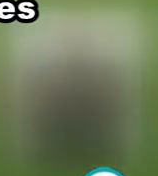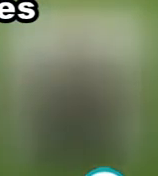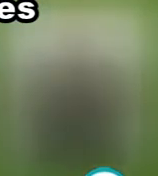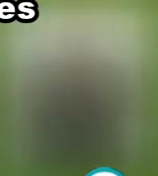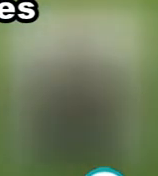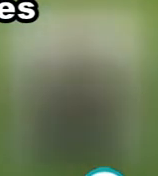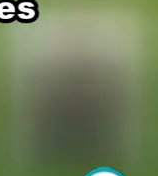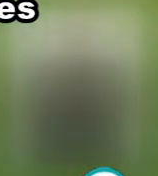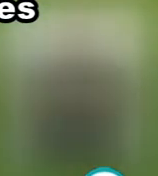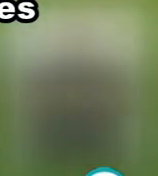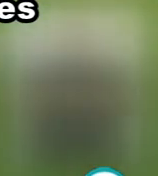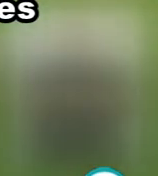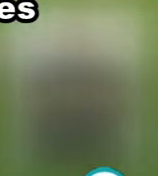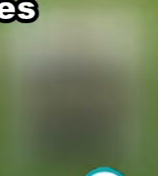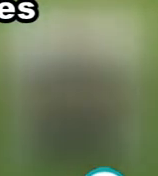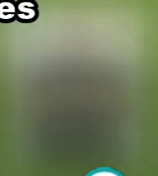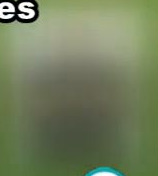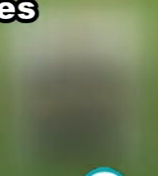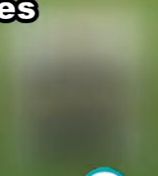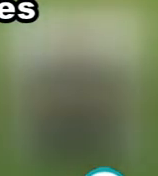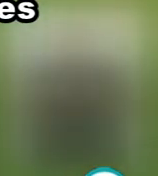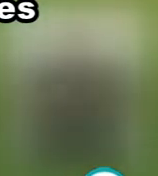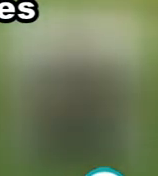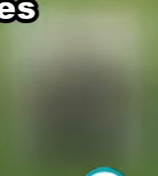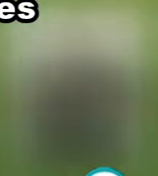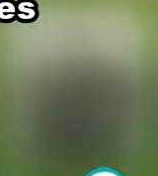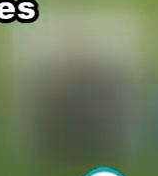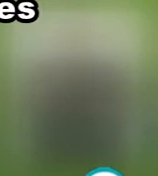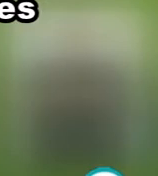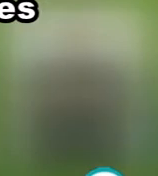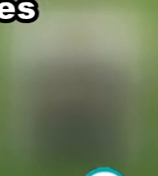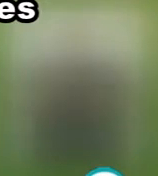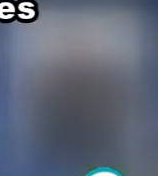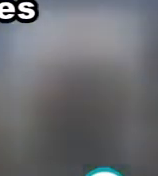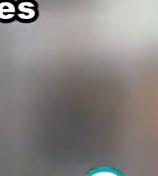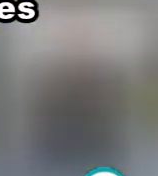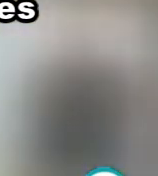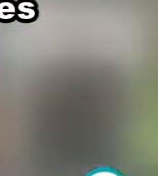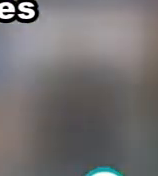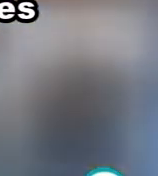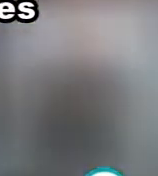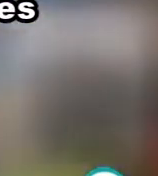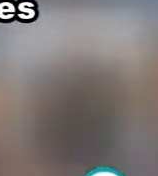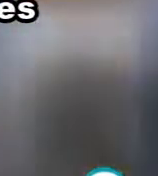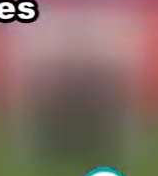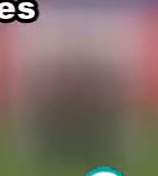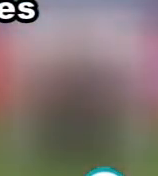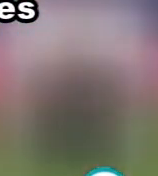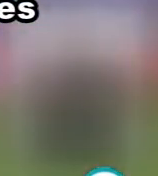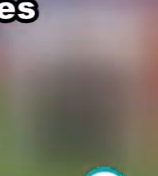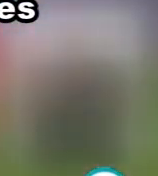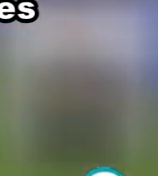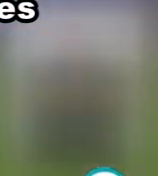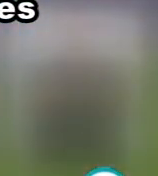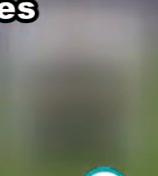pone el hijo de Michel. Aquí es un fuera de juego posicional de Blanco, pero obliga